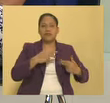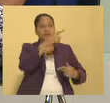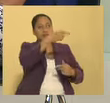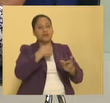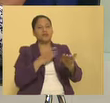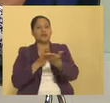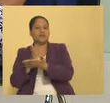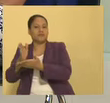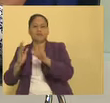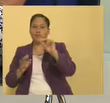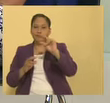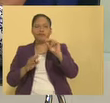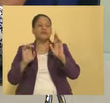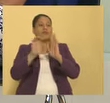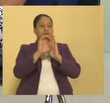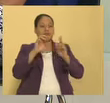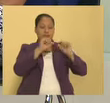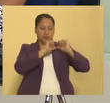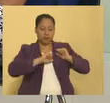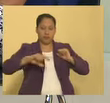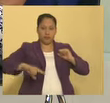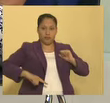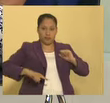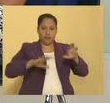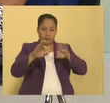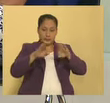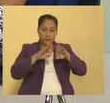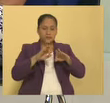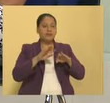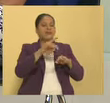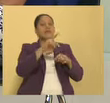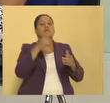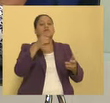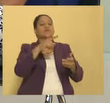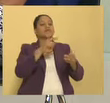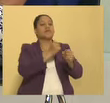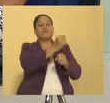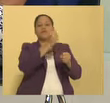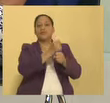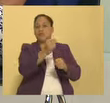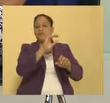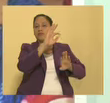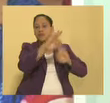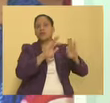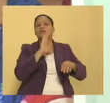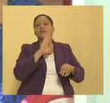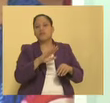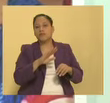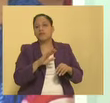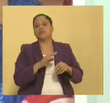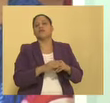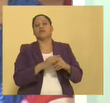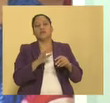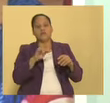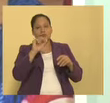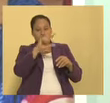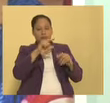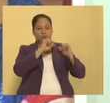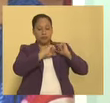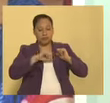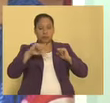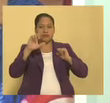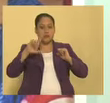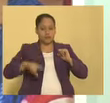No, cuando hay autoridades involucradas, pero autoridades locales del Distrito